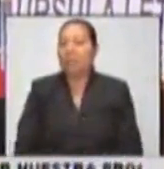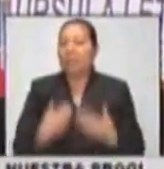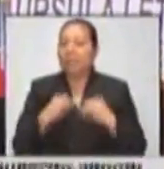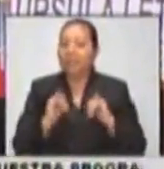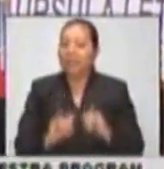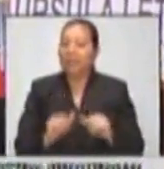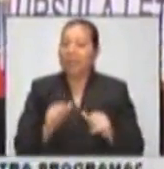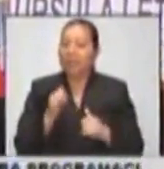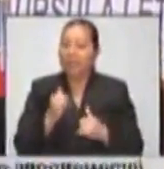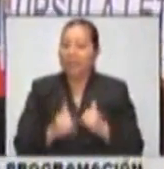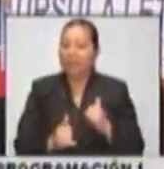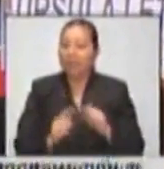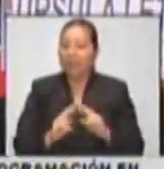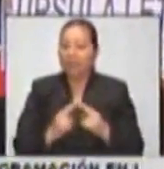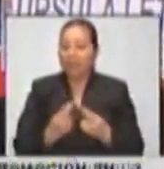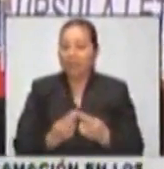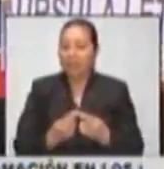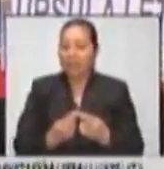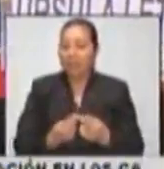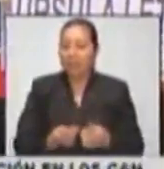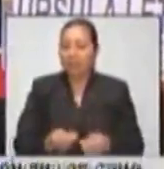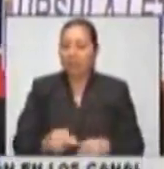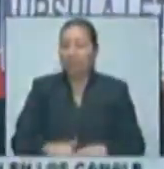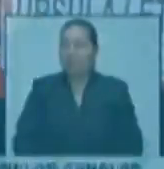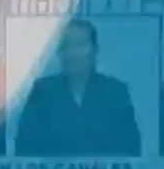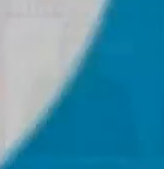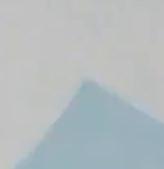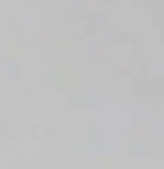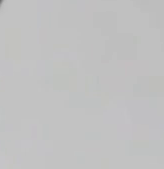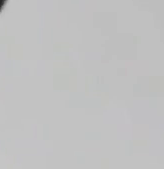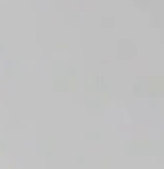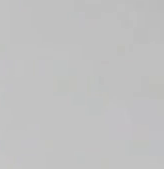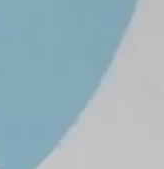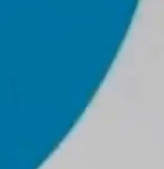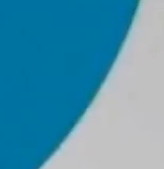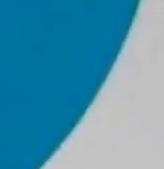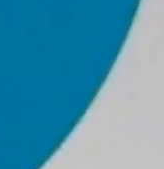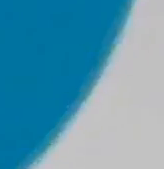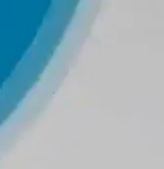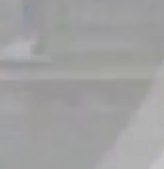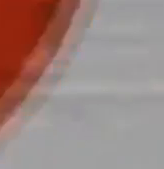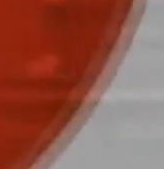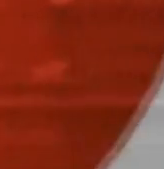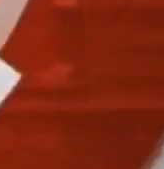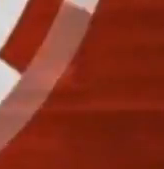Nosotros vamos a concluir con la sesión. Hacemos un break.